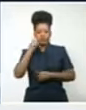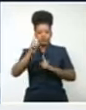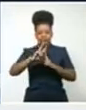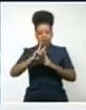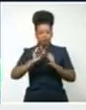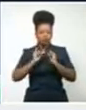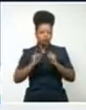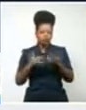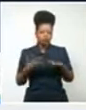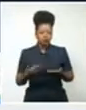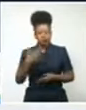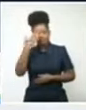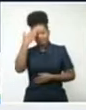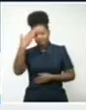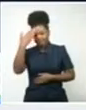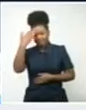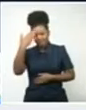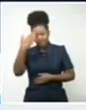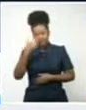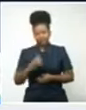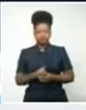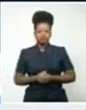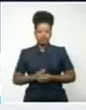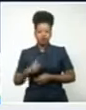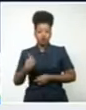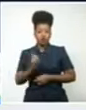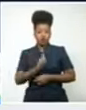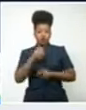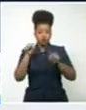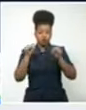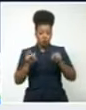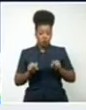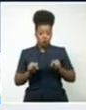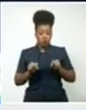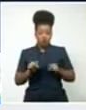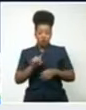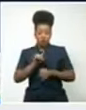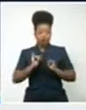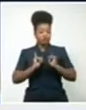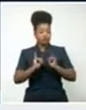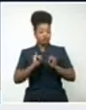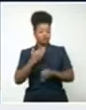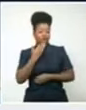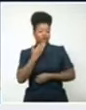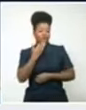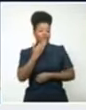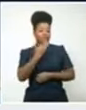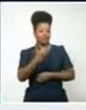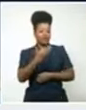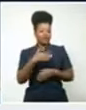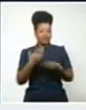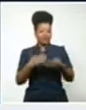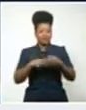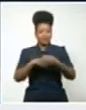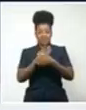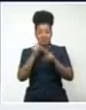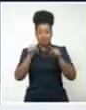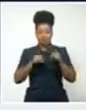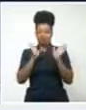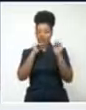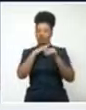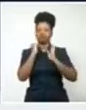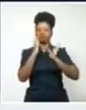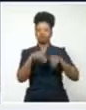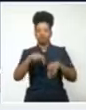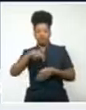muchas gracias. Nosotros hoy el día con la agradable noticia de tener un día más sin fallecidos en nuestro